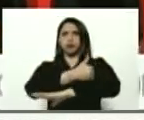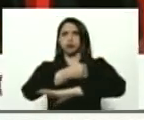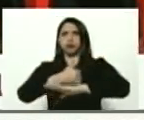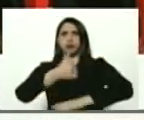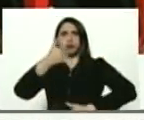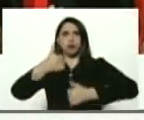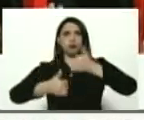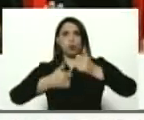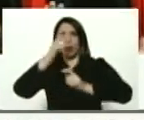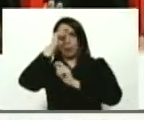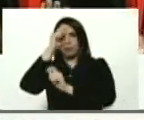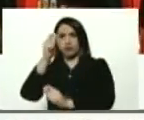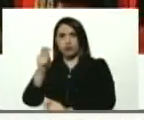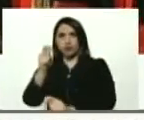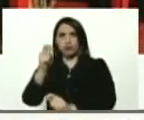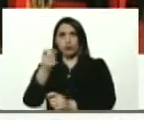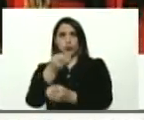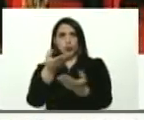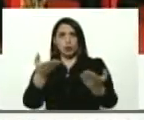están siendo designados.